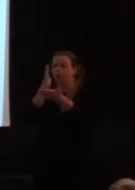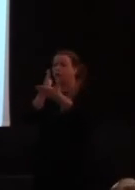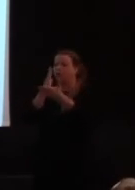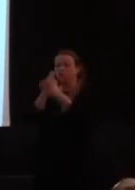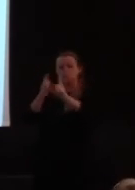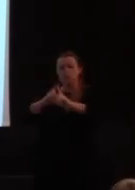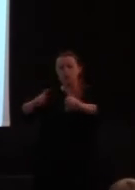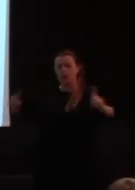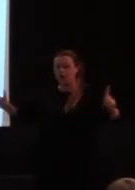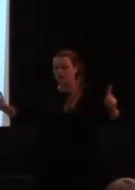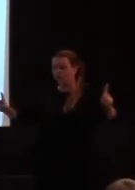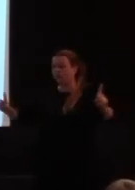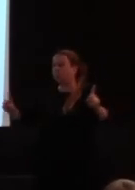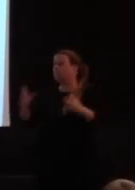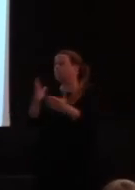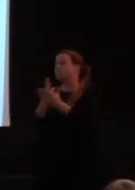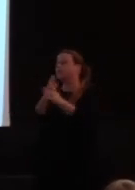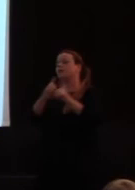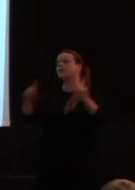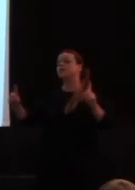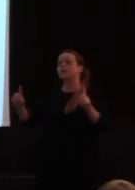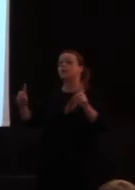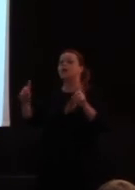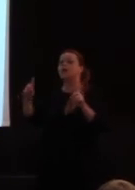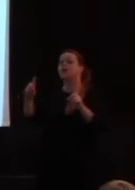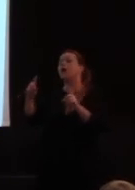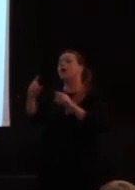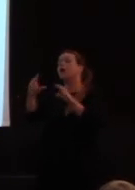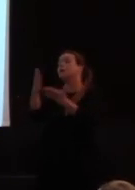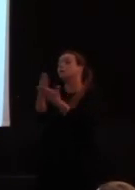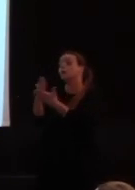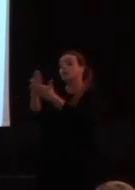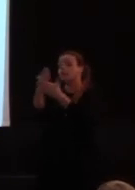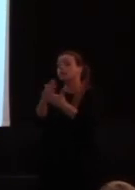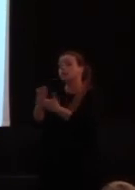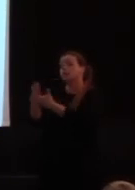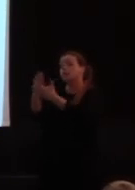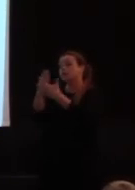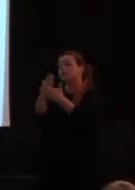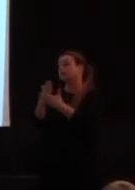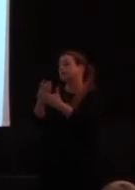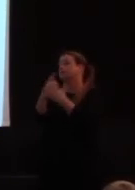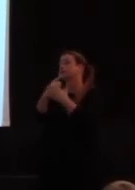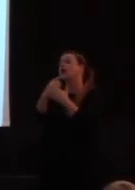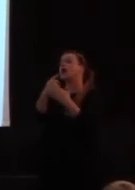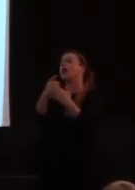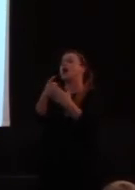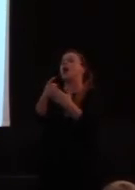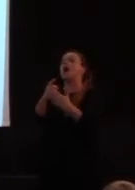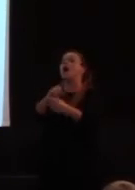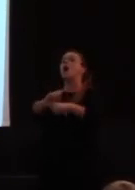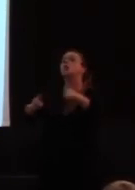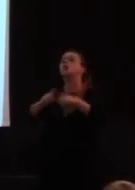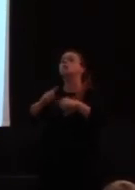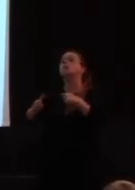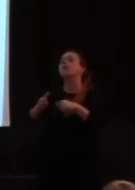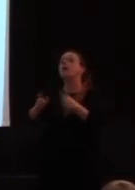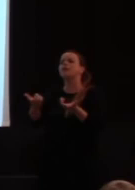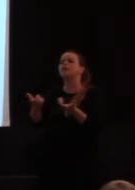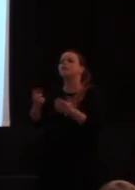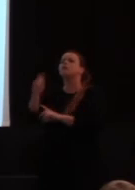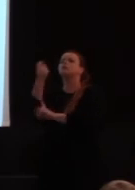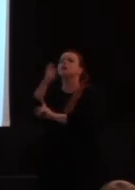implacables, porque nos llegan a conocer muy bien. Por tanto, la autoridad hoy en día se gana